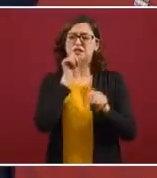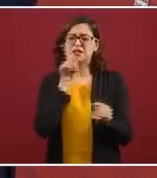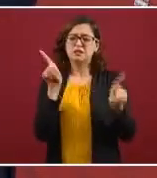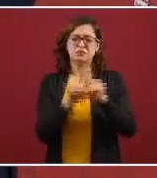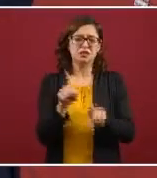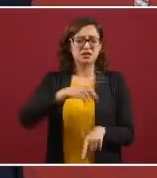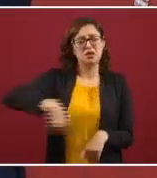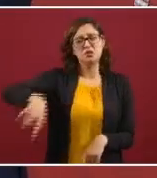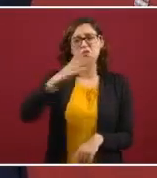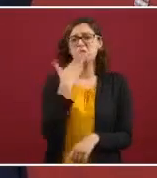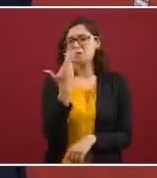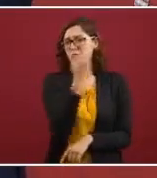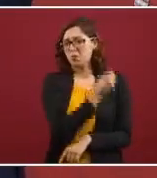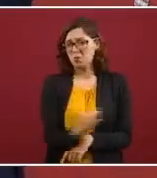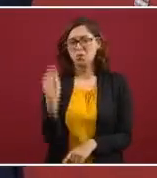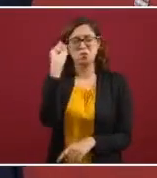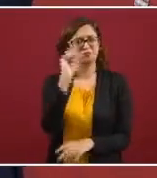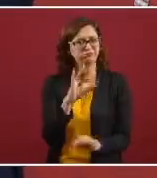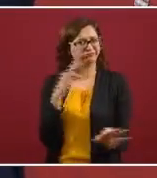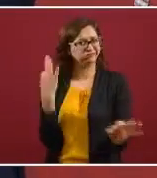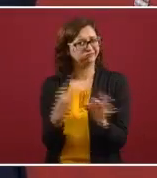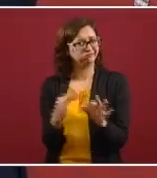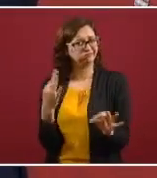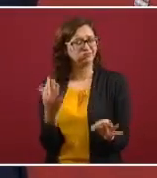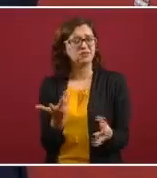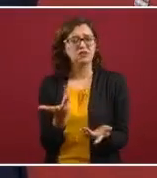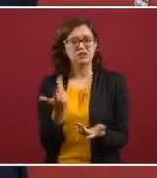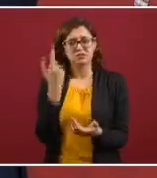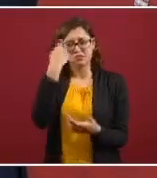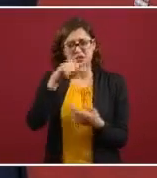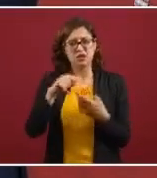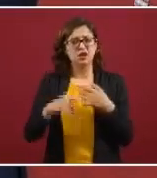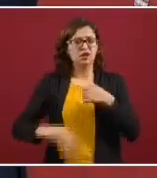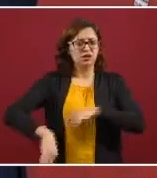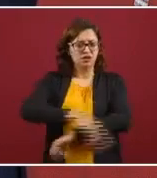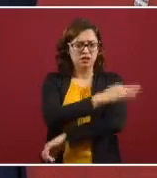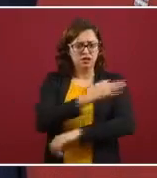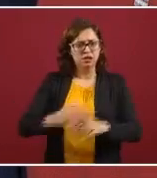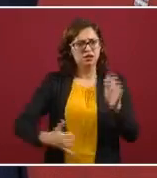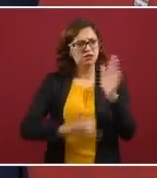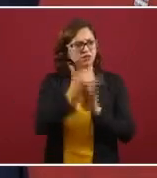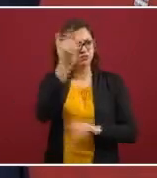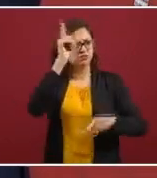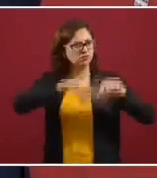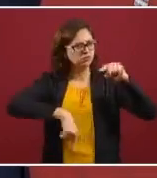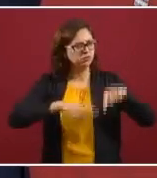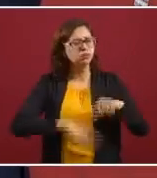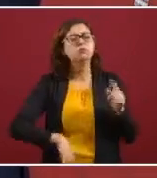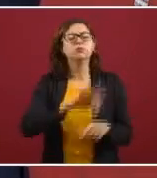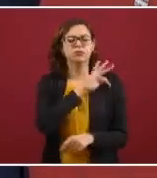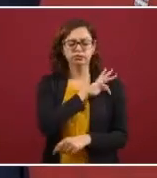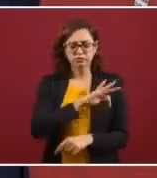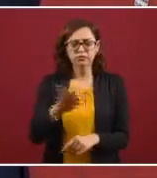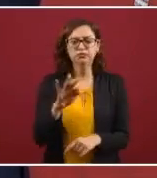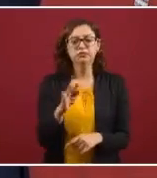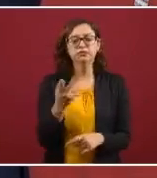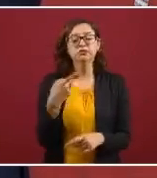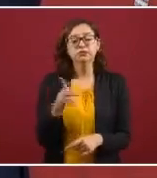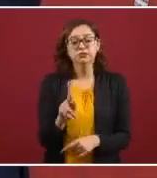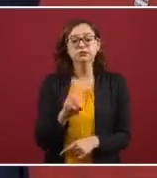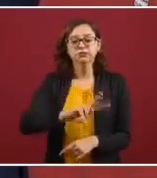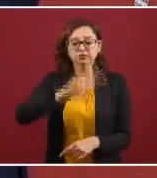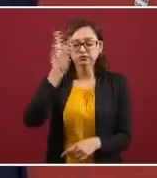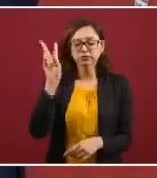eficiencia que tienen en el cumplimiento de las tareas en obras civiles. Pero sí decirlo, fue una